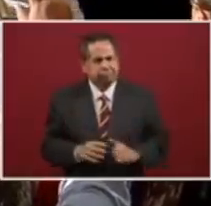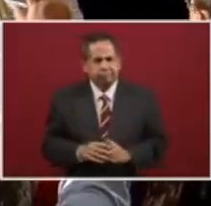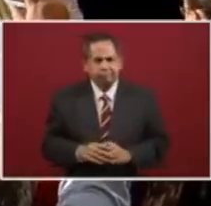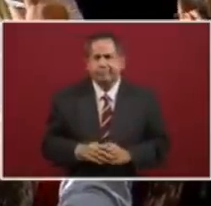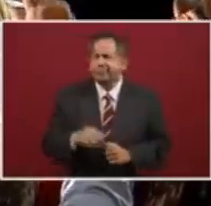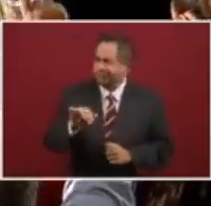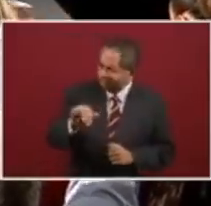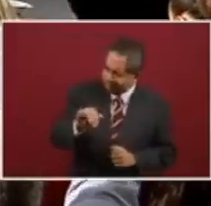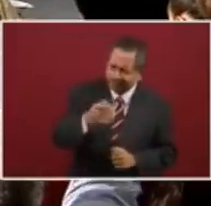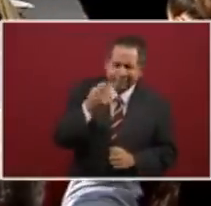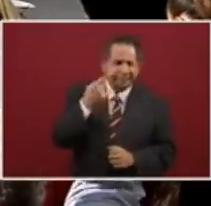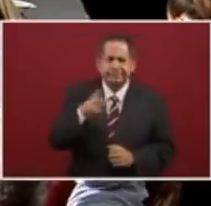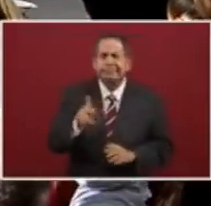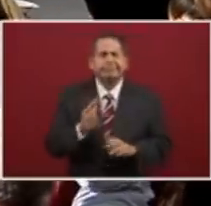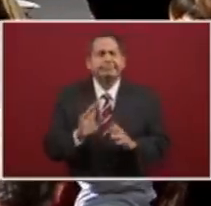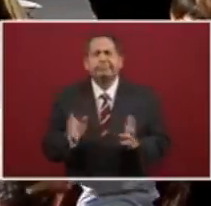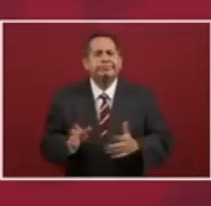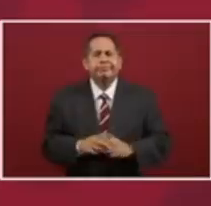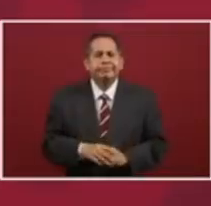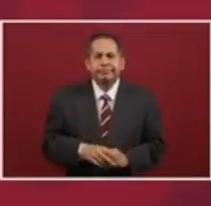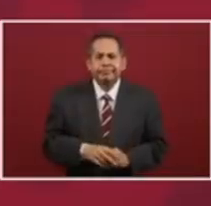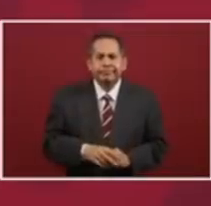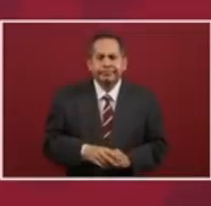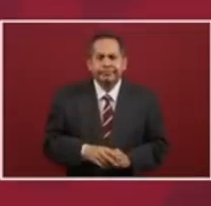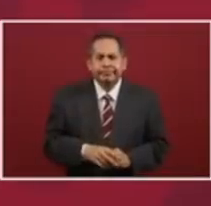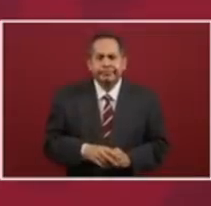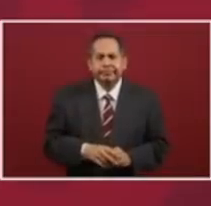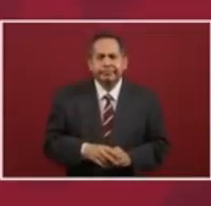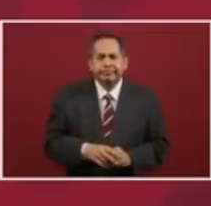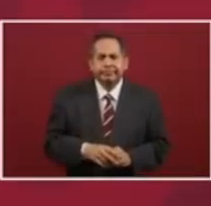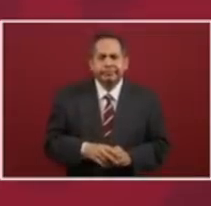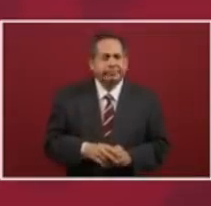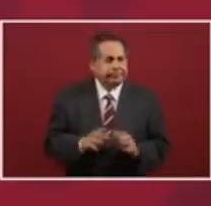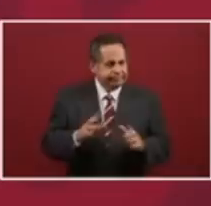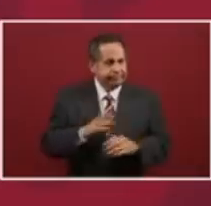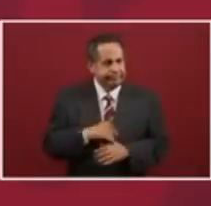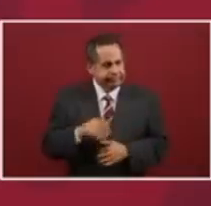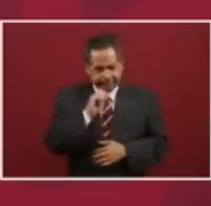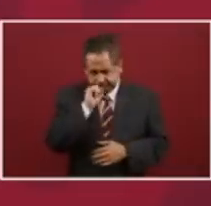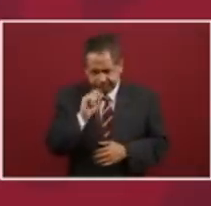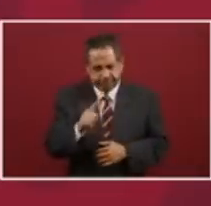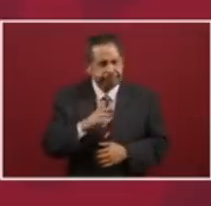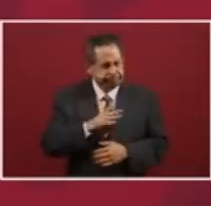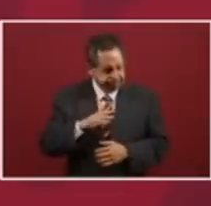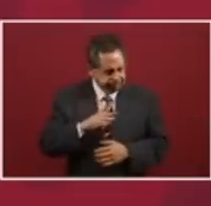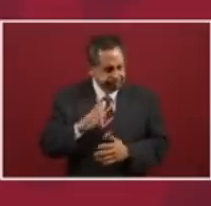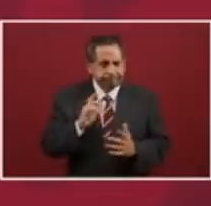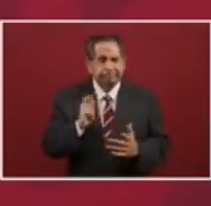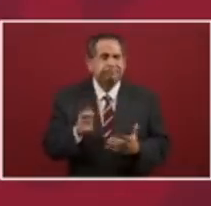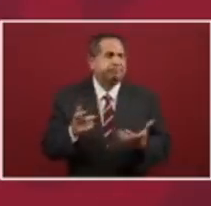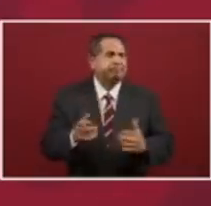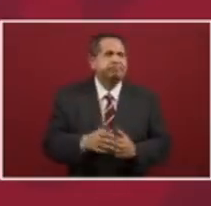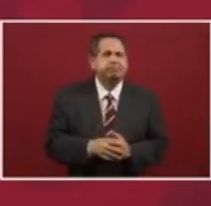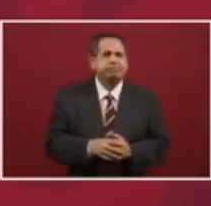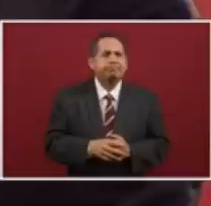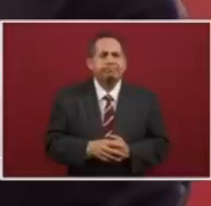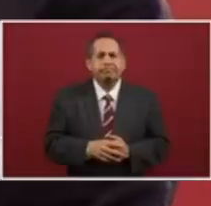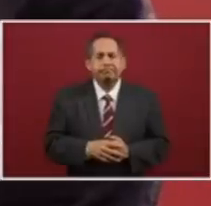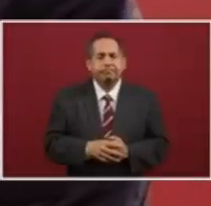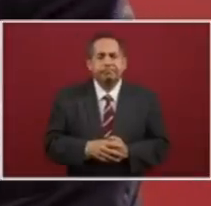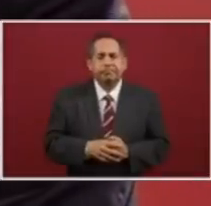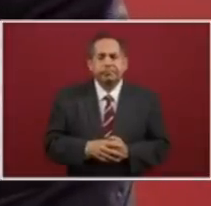pero hay que este al mismo tiempo hay